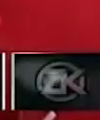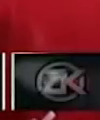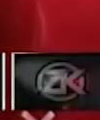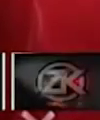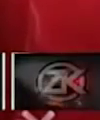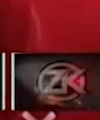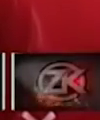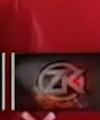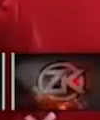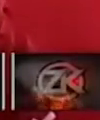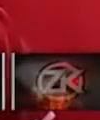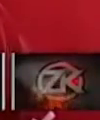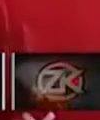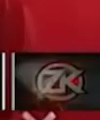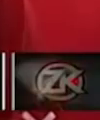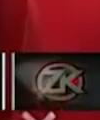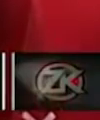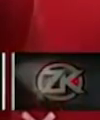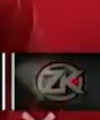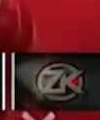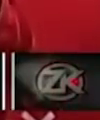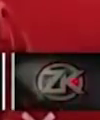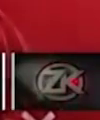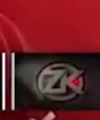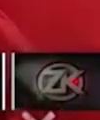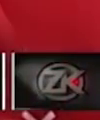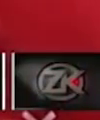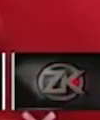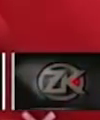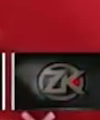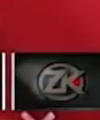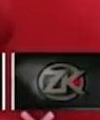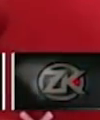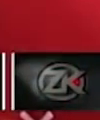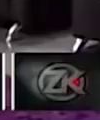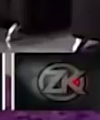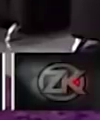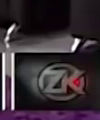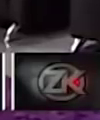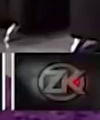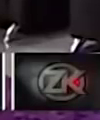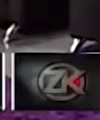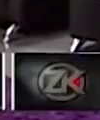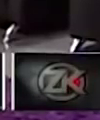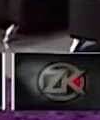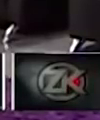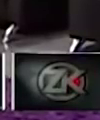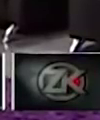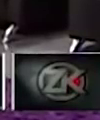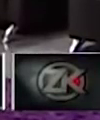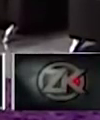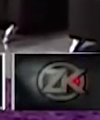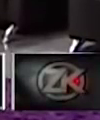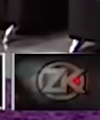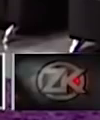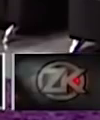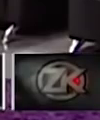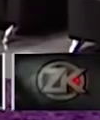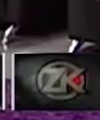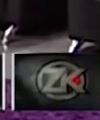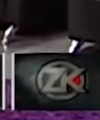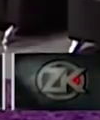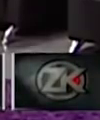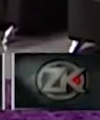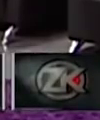son operaciones montadas comunicacionalmente para generar toda una situación en determinada zona. Pero mira, ellos